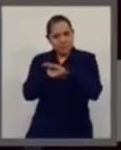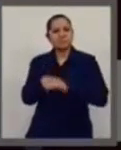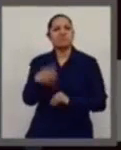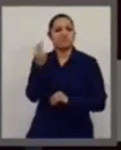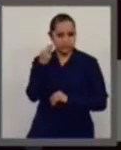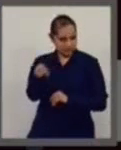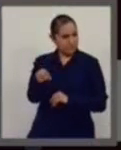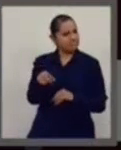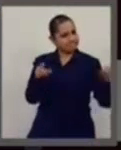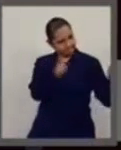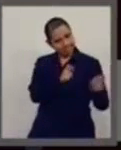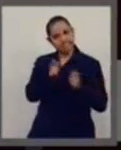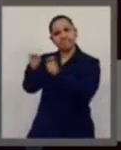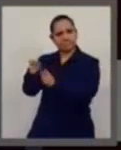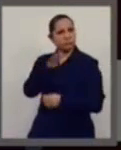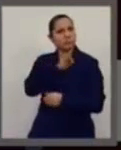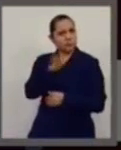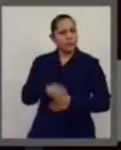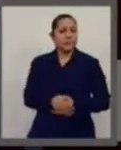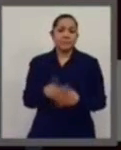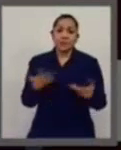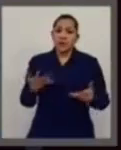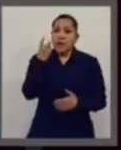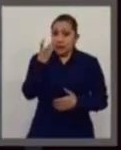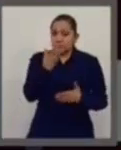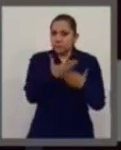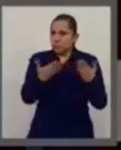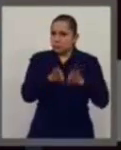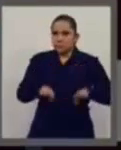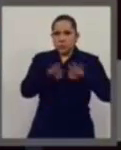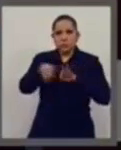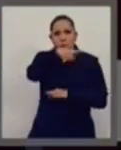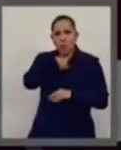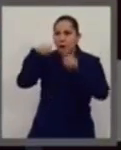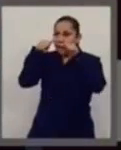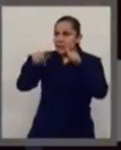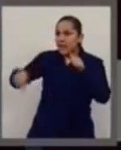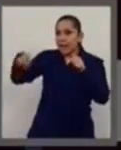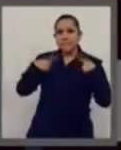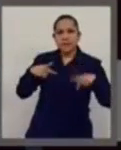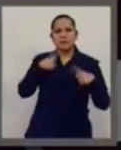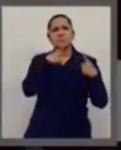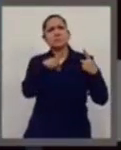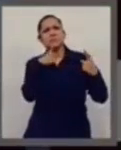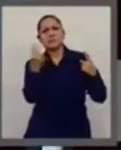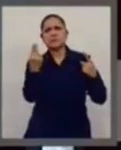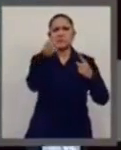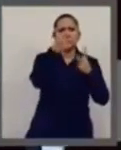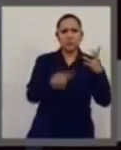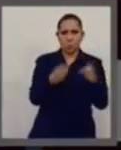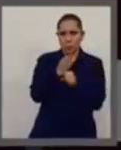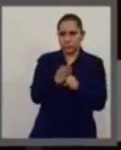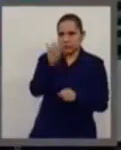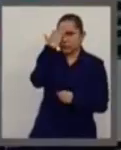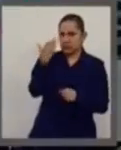los padecimientos que están aquejando a la sociedad de la Ciudad de México en estos tiempos difíciles. Es cuanto,